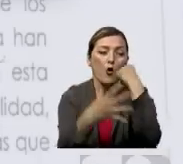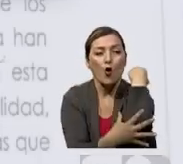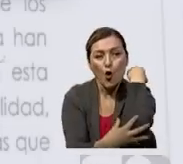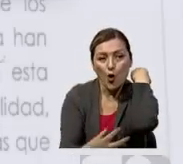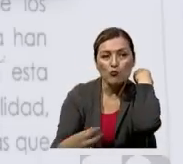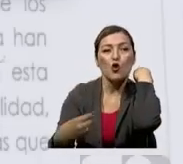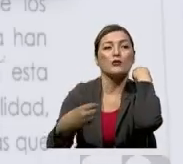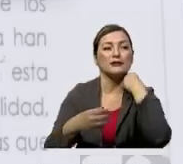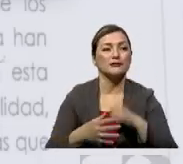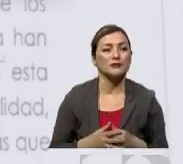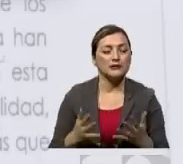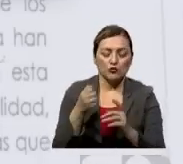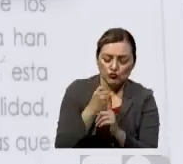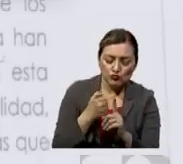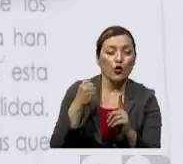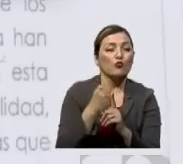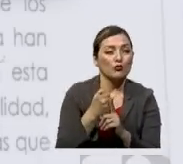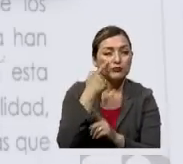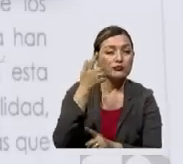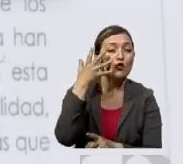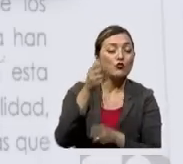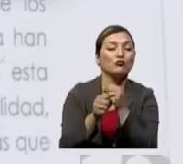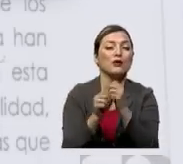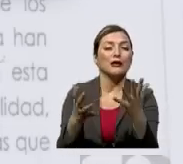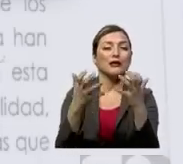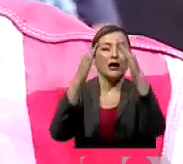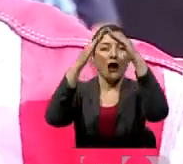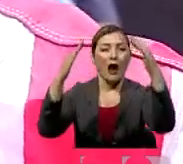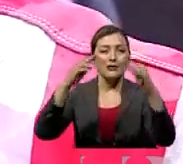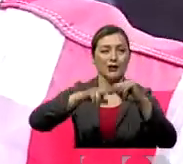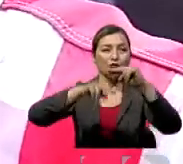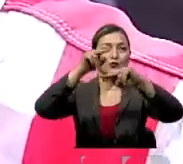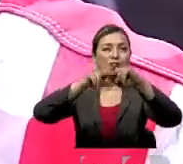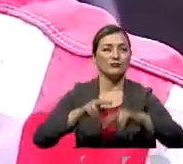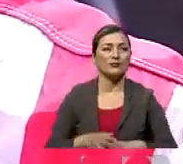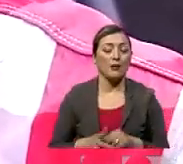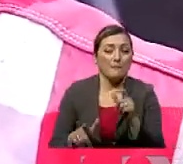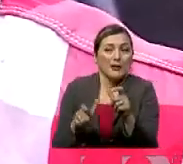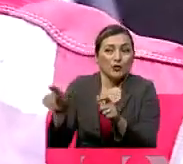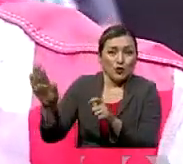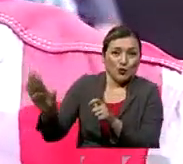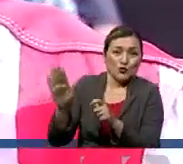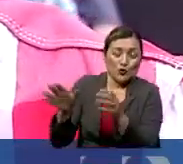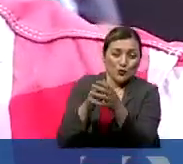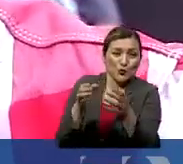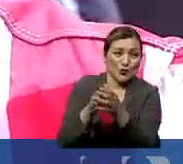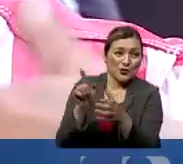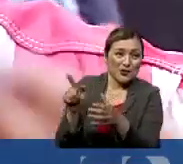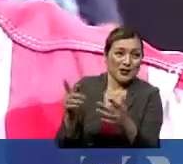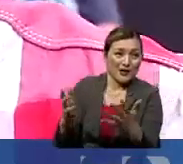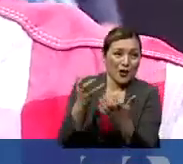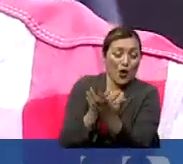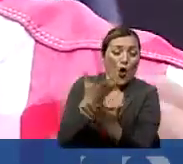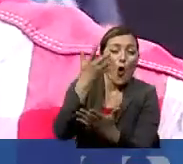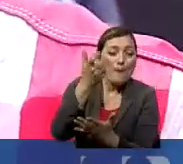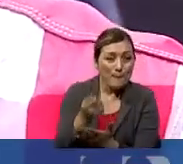recursos económicos, que hemos luchado por mucho tiempo para tener una vivienda digna. Hemos conversado con gente de las bases de ellos y ellos dicen, no, nosotros